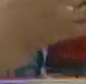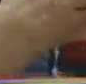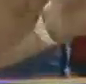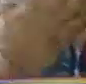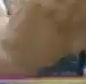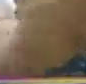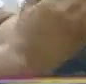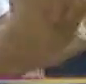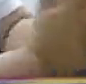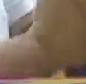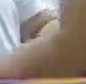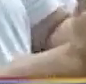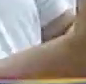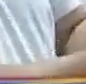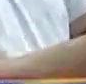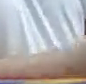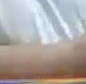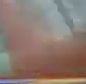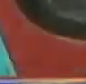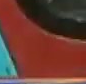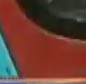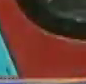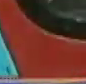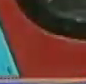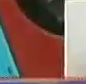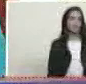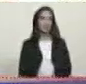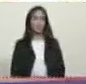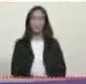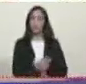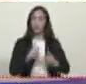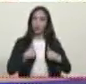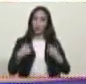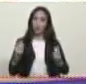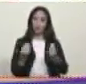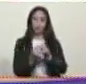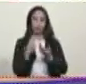Y yo con ustedes me resteo también.